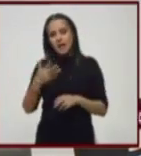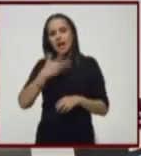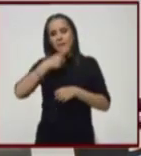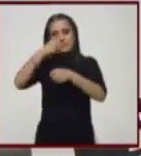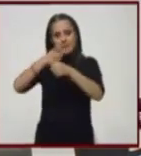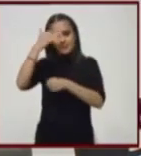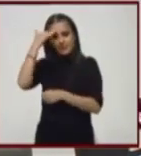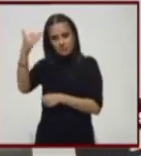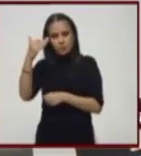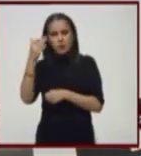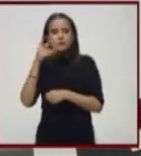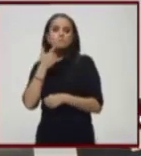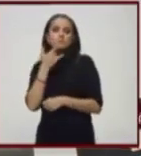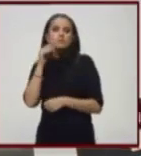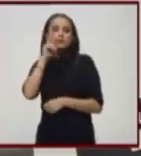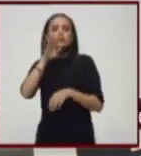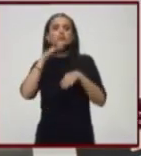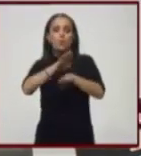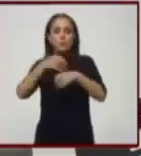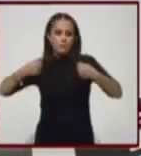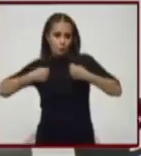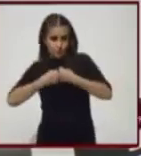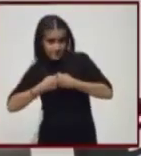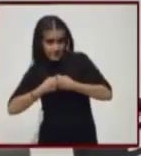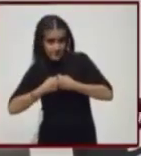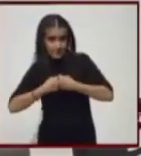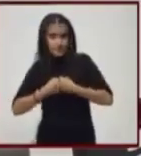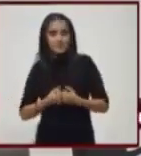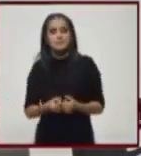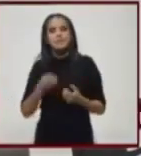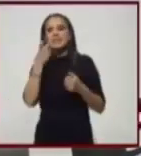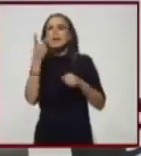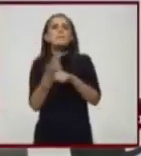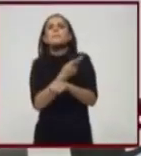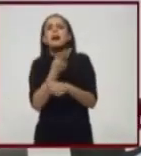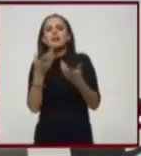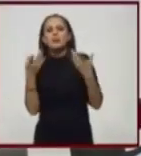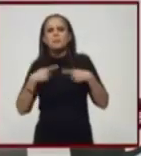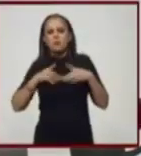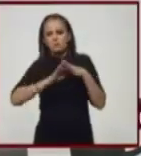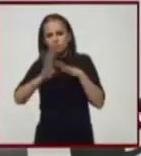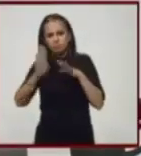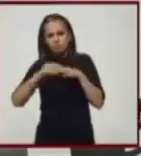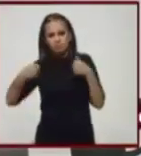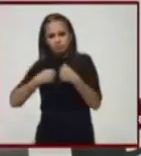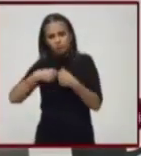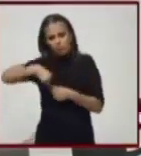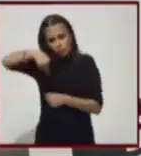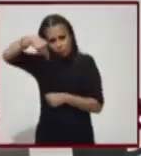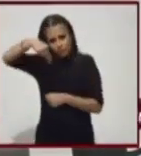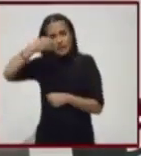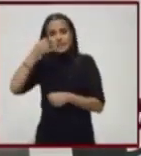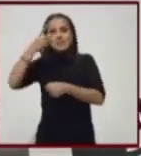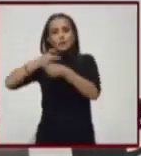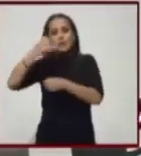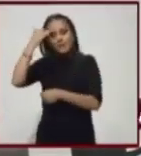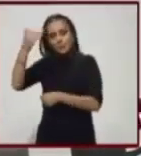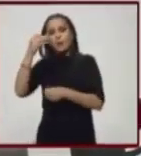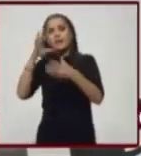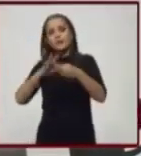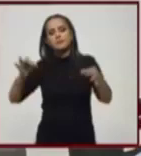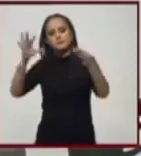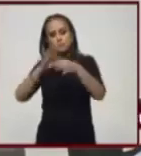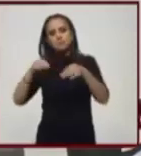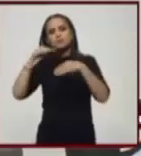temporada que aborda el tema de la frontera y de todo lo que sucede en la frontera norte y en esta segunda temporada abordaremos también